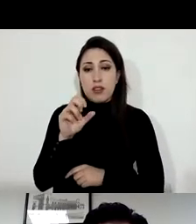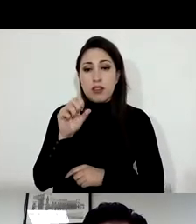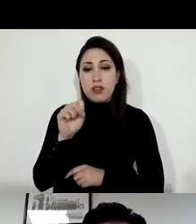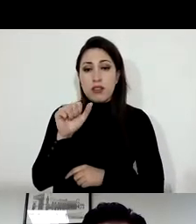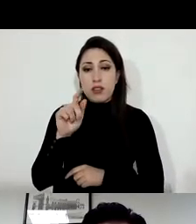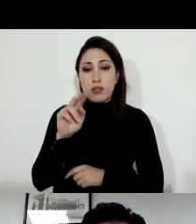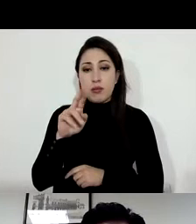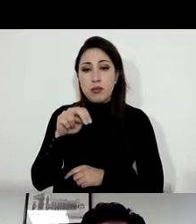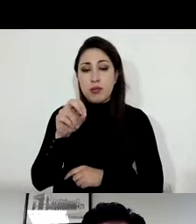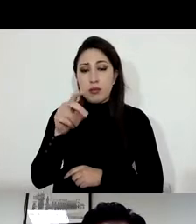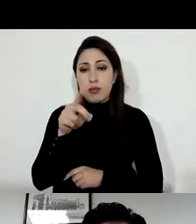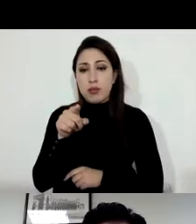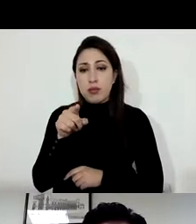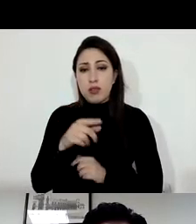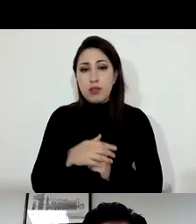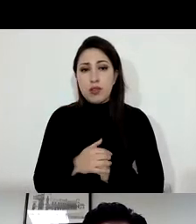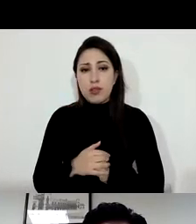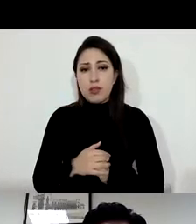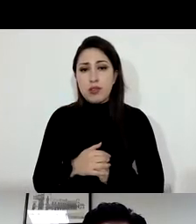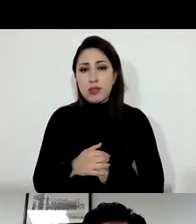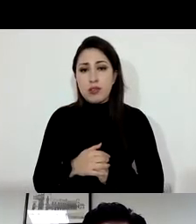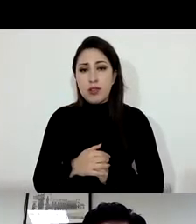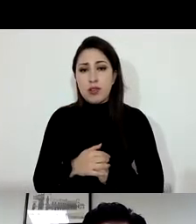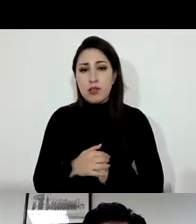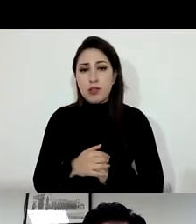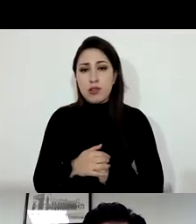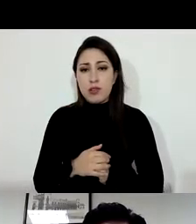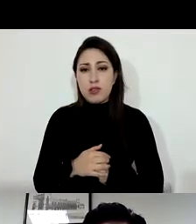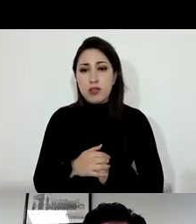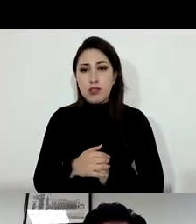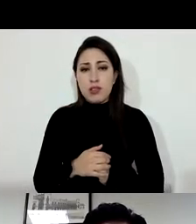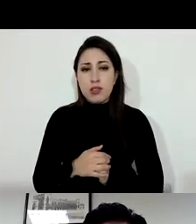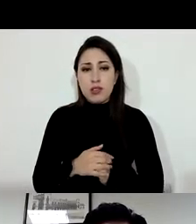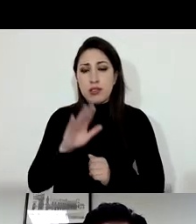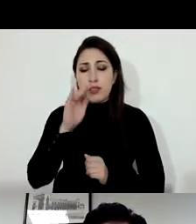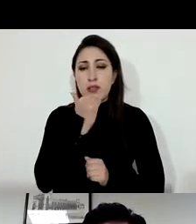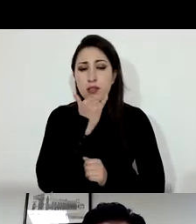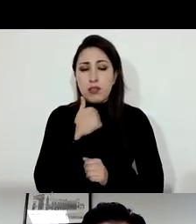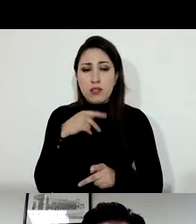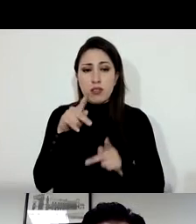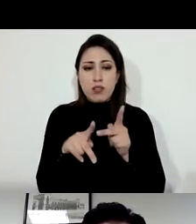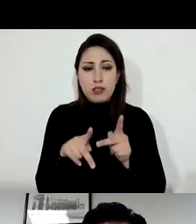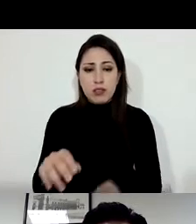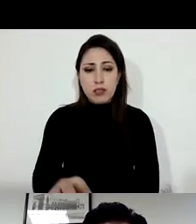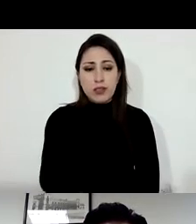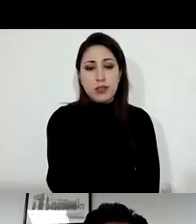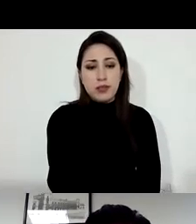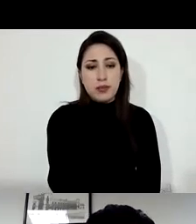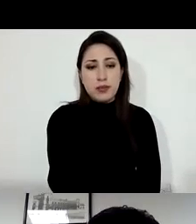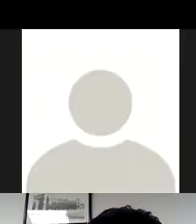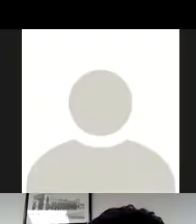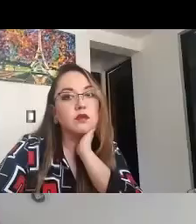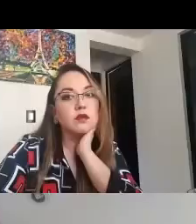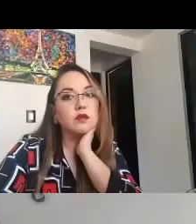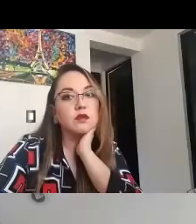gracias. Bueno, perdón, presidente. Sí. Perdón, presidente. Solamente para preguntar si es